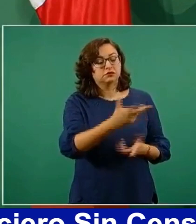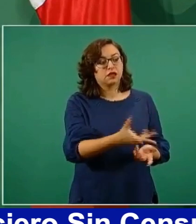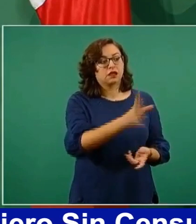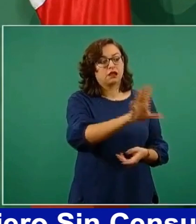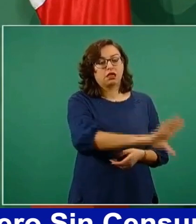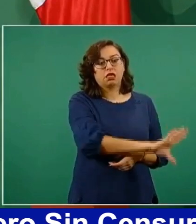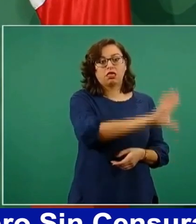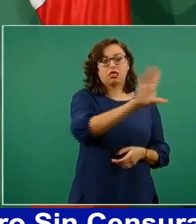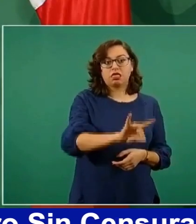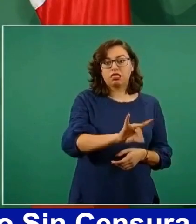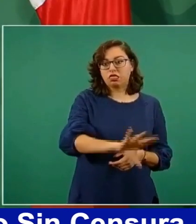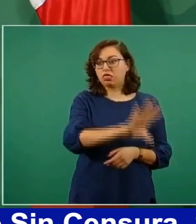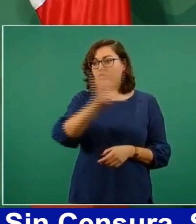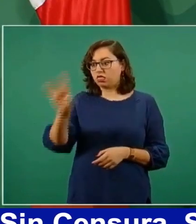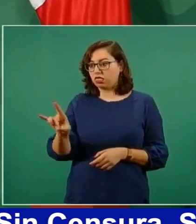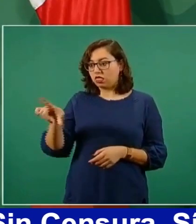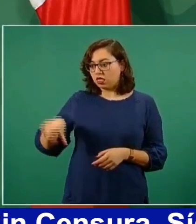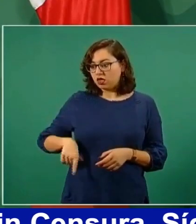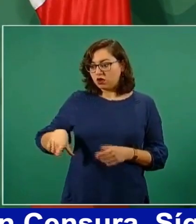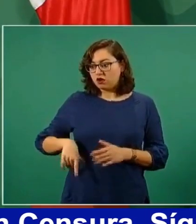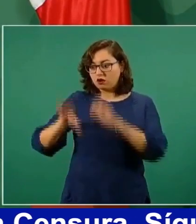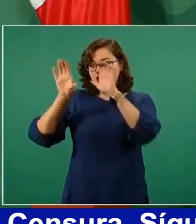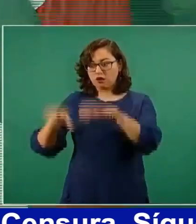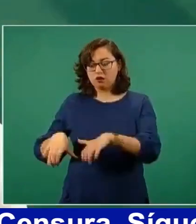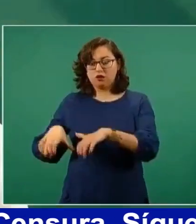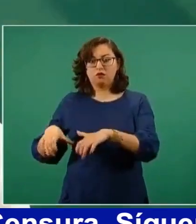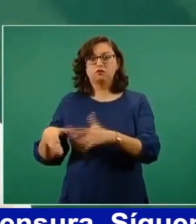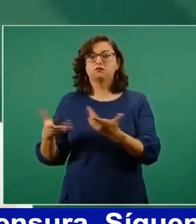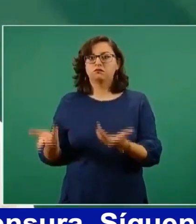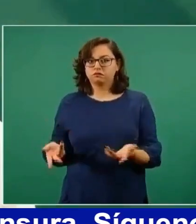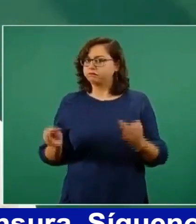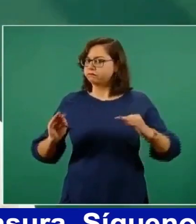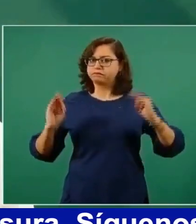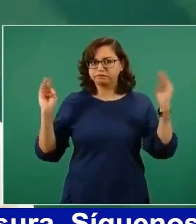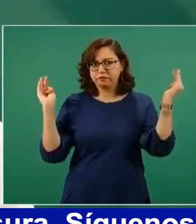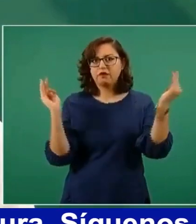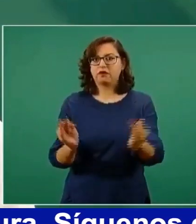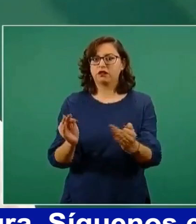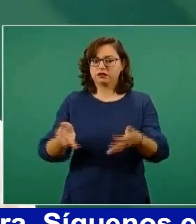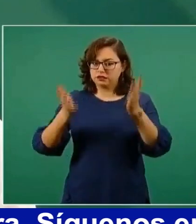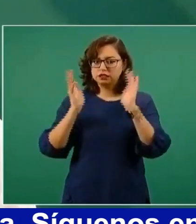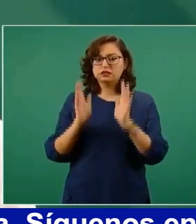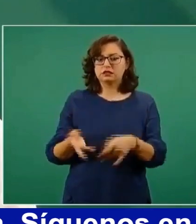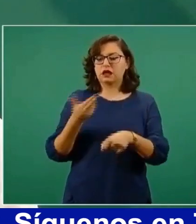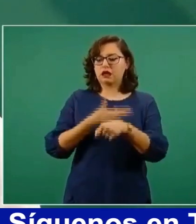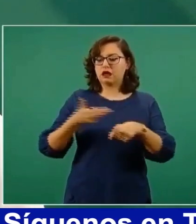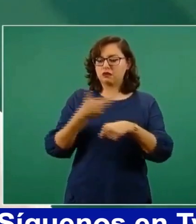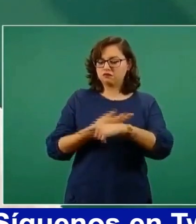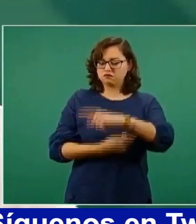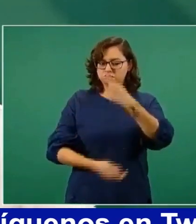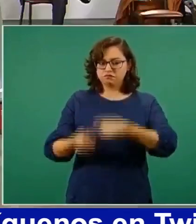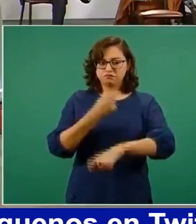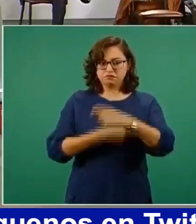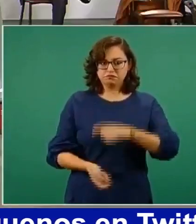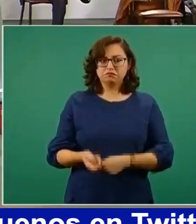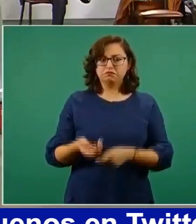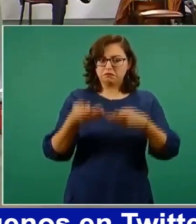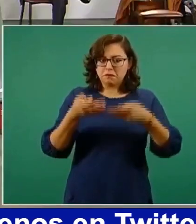Trabajadores al Servicio del Estado, para que en el gobierno federal ya no exista la subcontratación de personal.